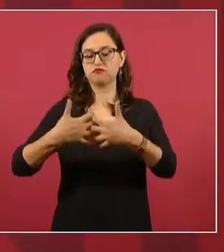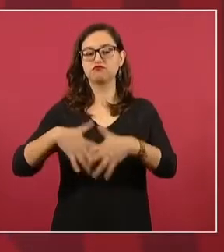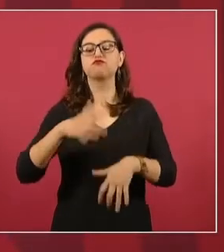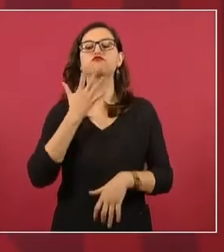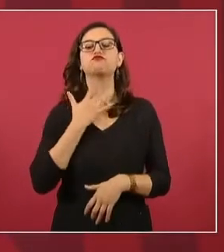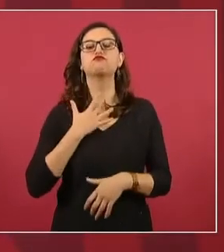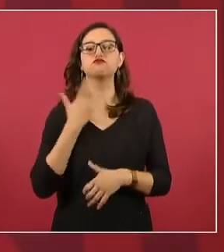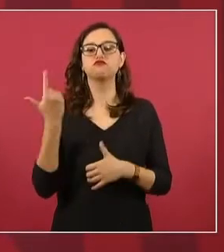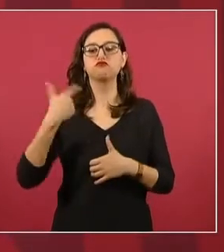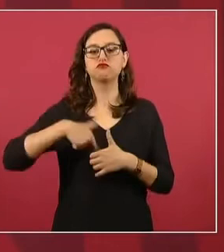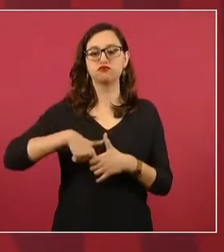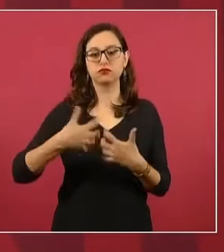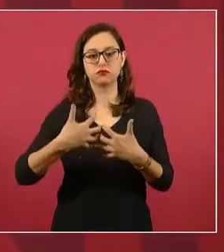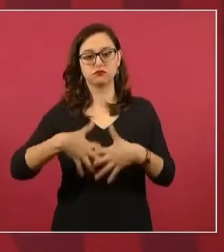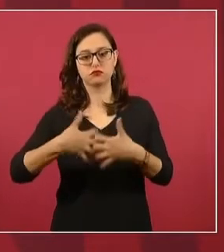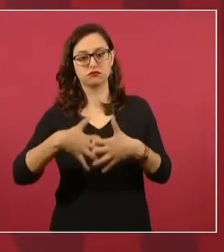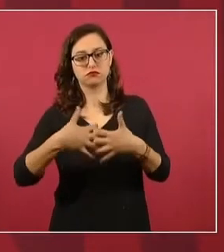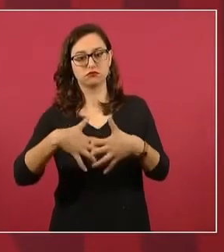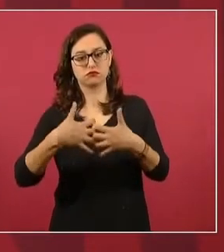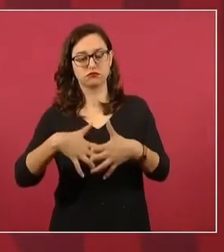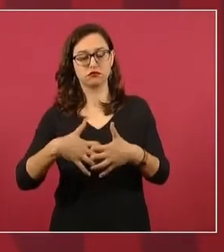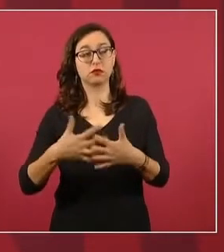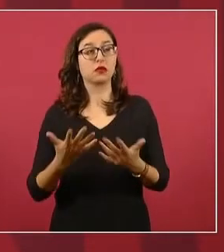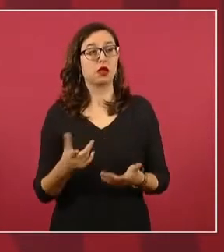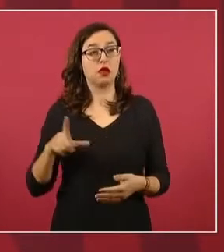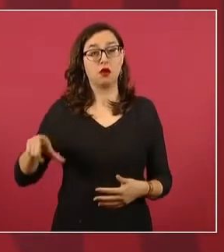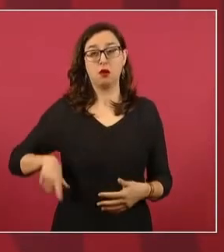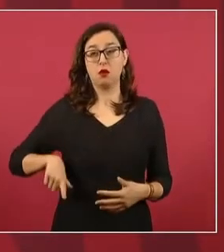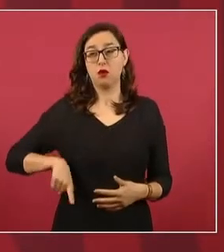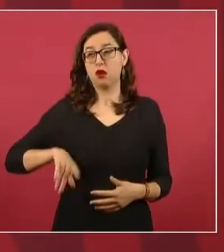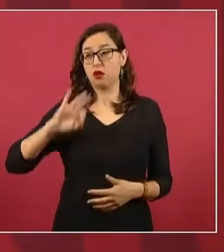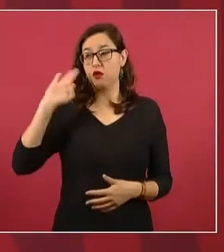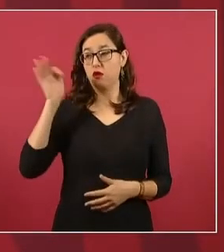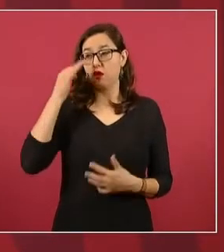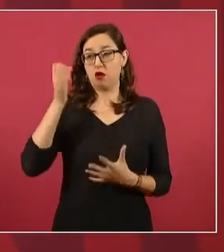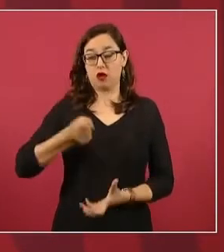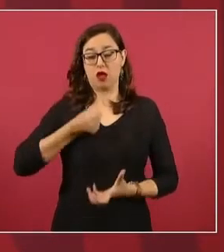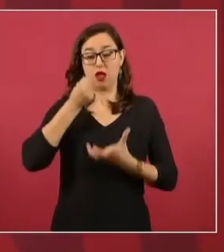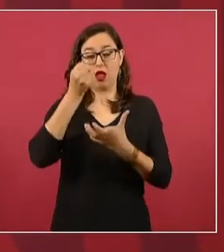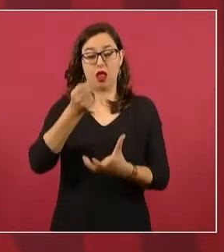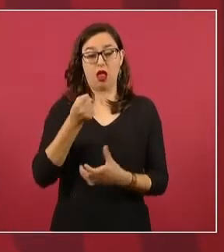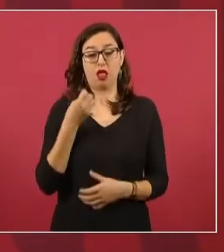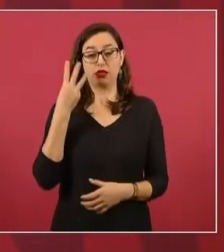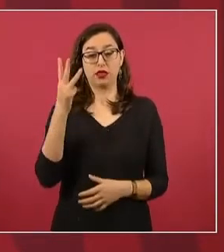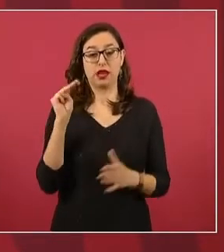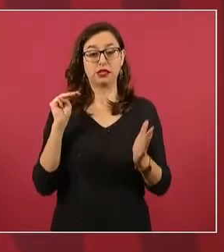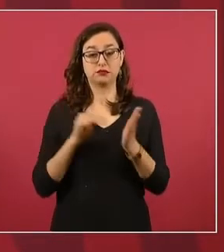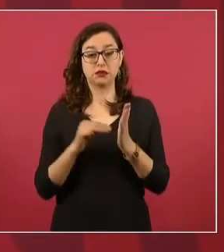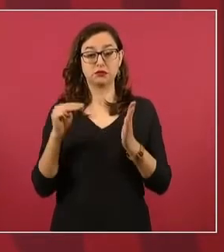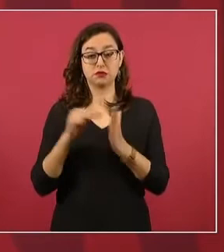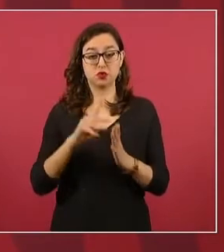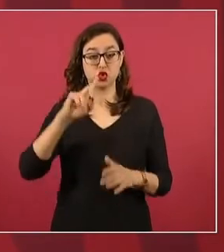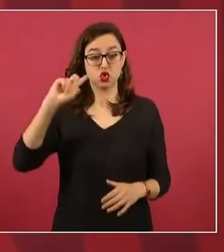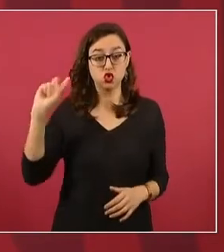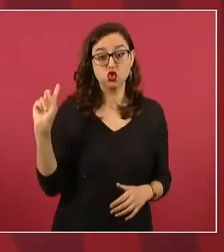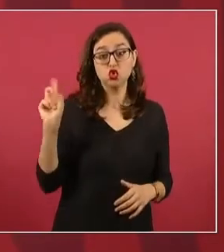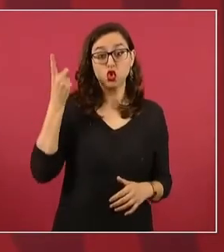Es una inversión que estamos haciendo de 3,000 millones de